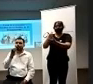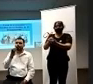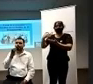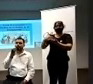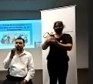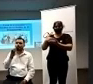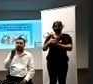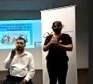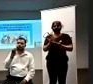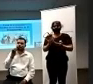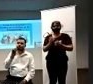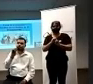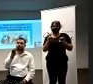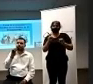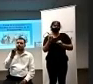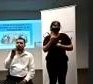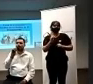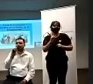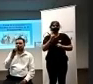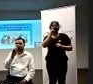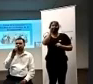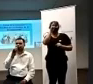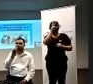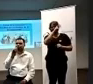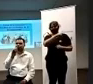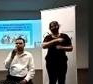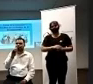y nos quedamos sin poder acceder